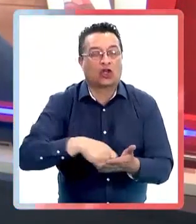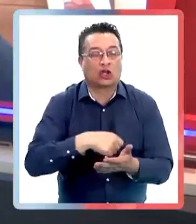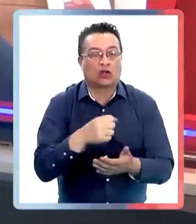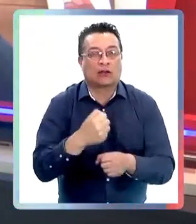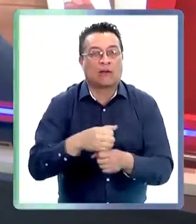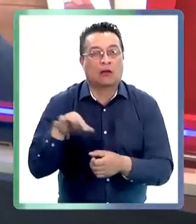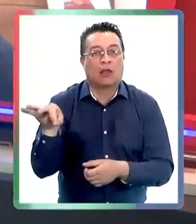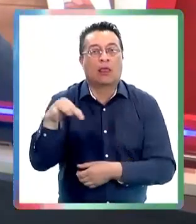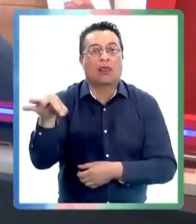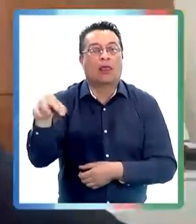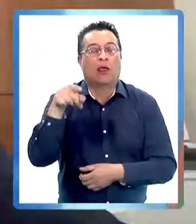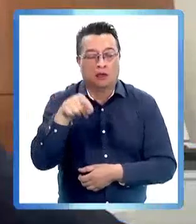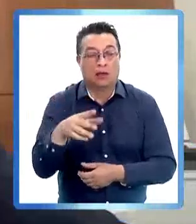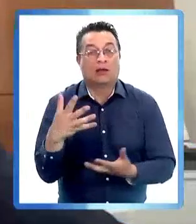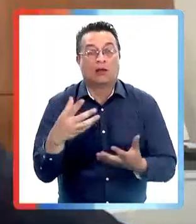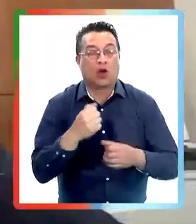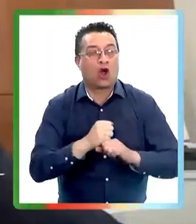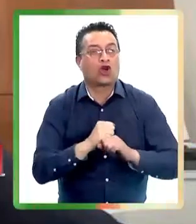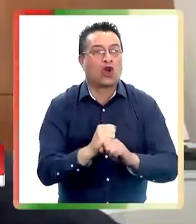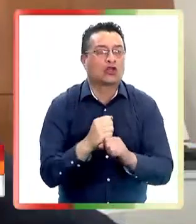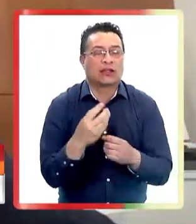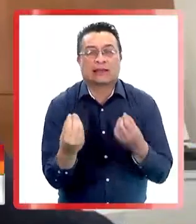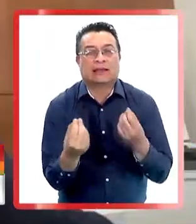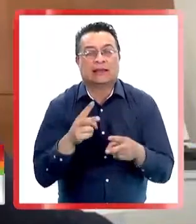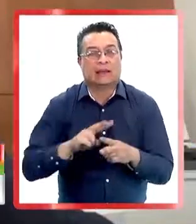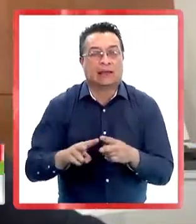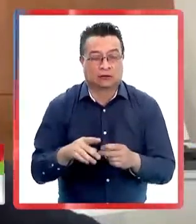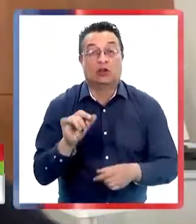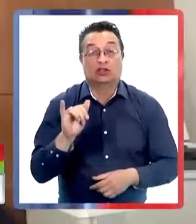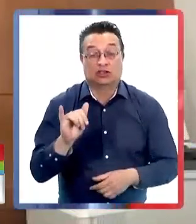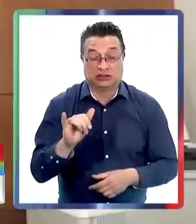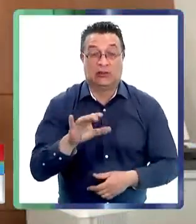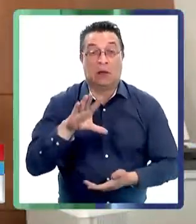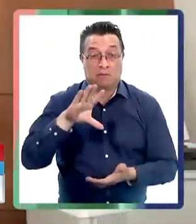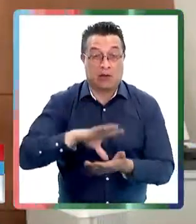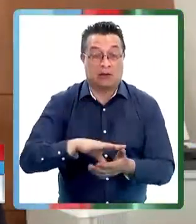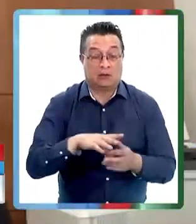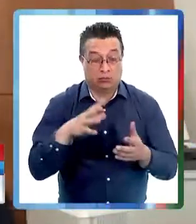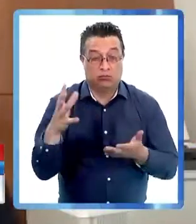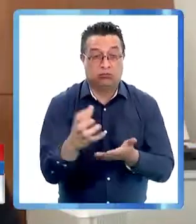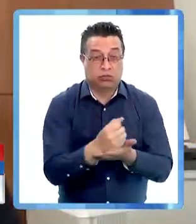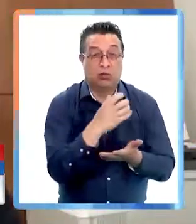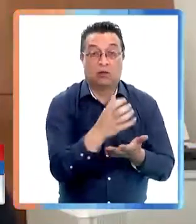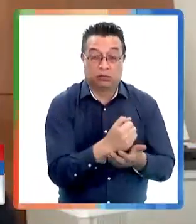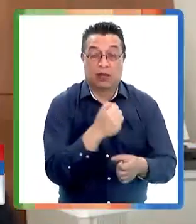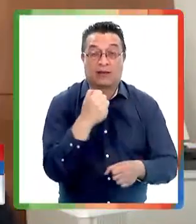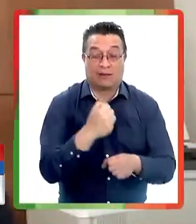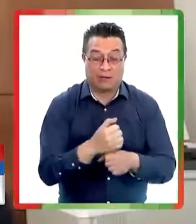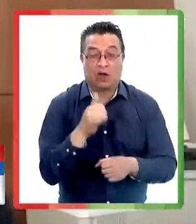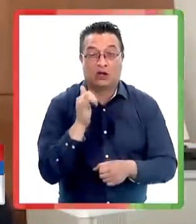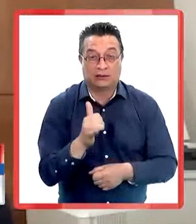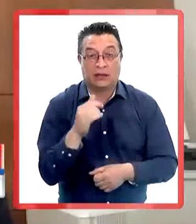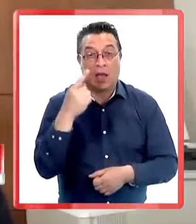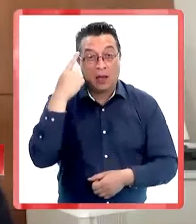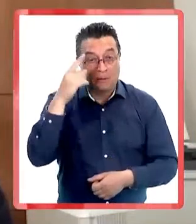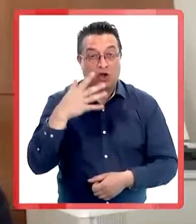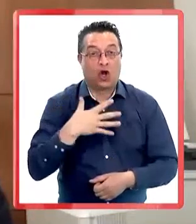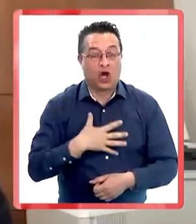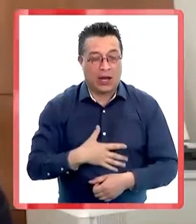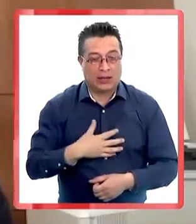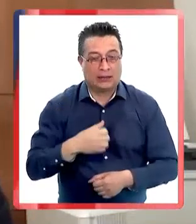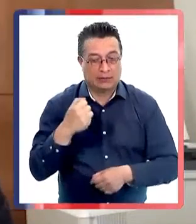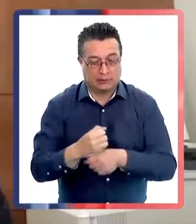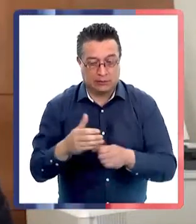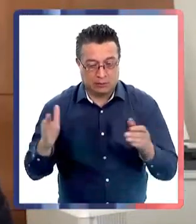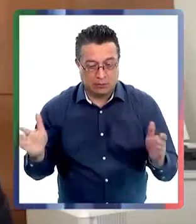poder combatir eso? Sí, nuestro país ha tenido una recuperación del empleo, pero por cierto, uno quisiera que el empleo